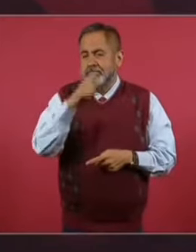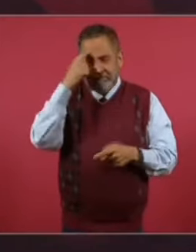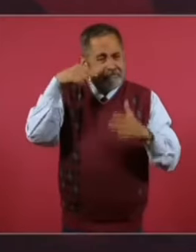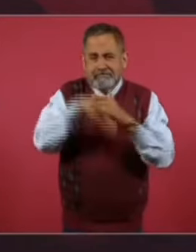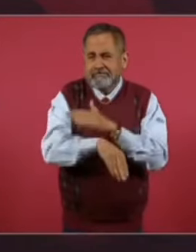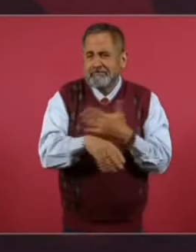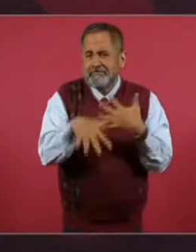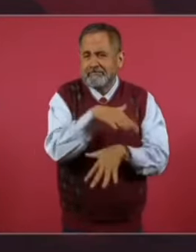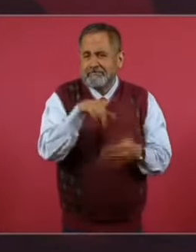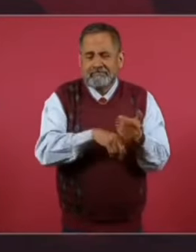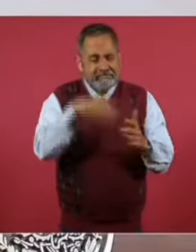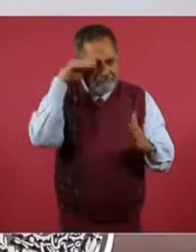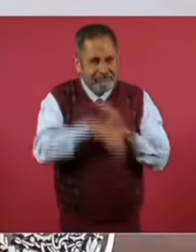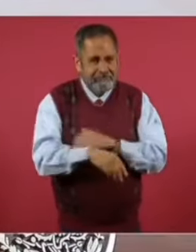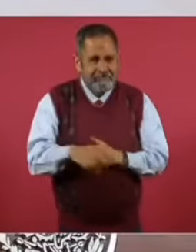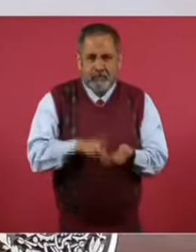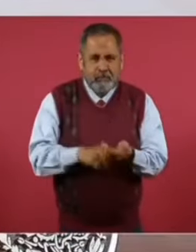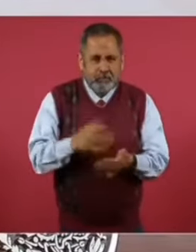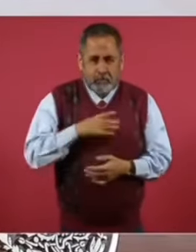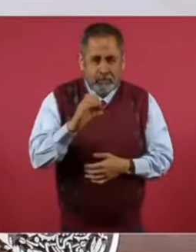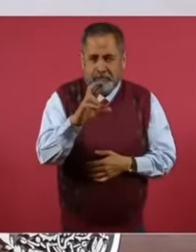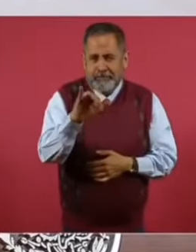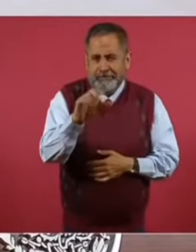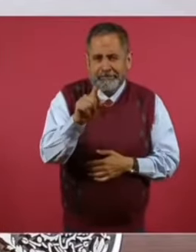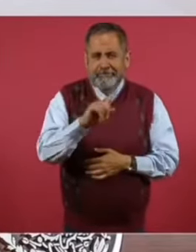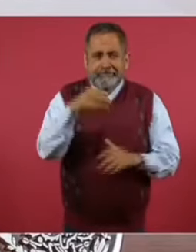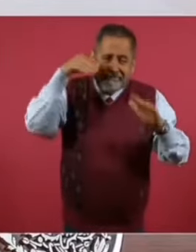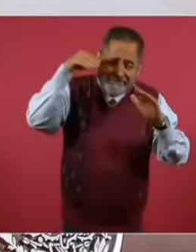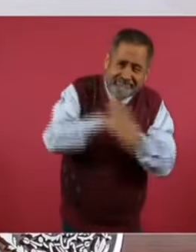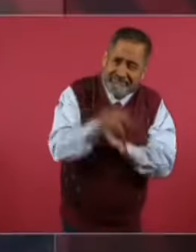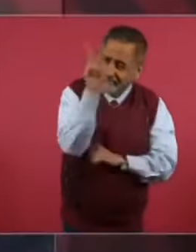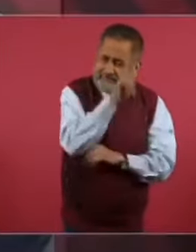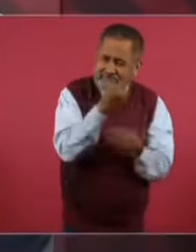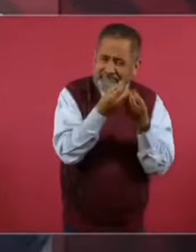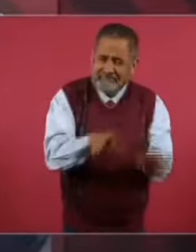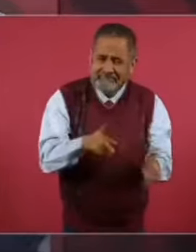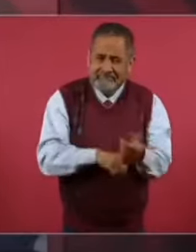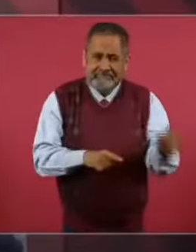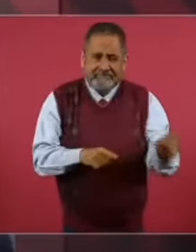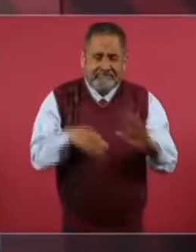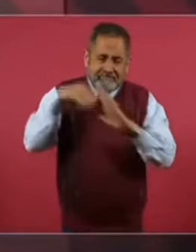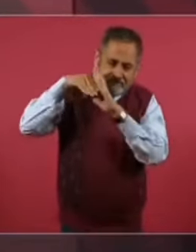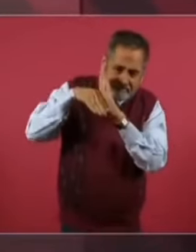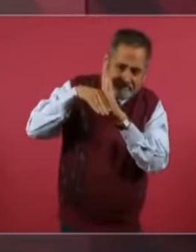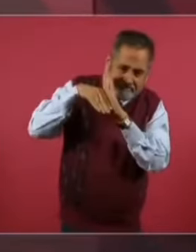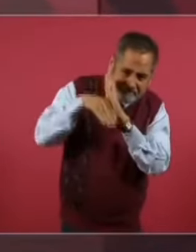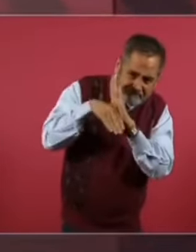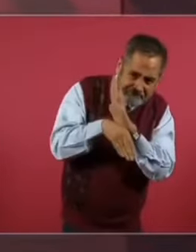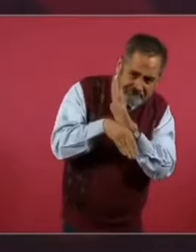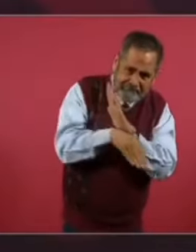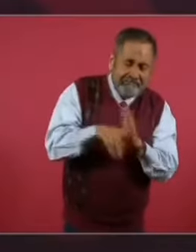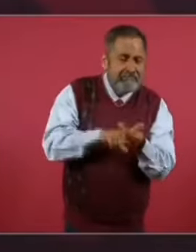decadencia no era una crisis lo que enfrentamos era un proceso